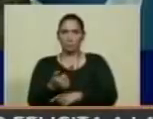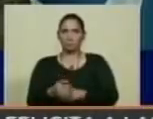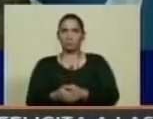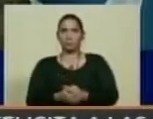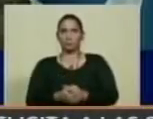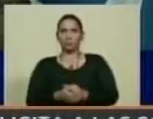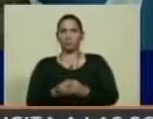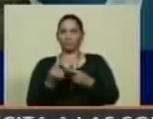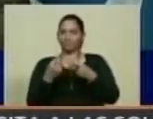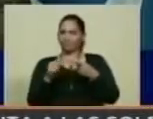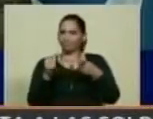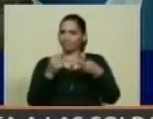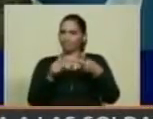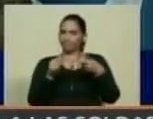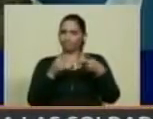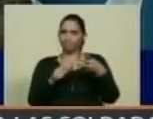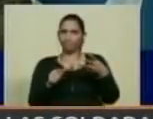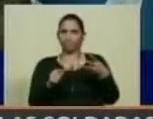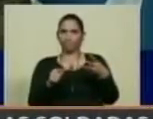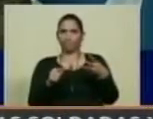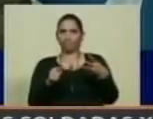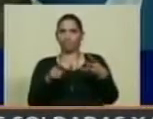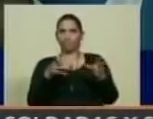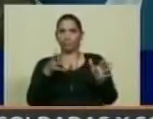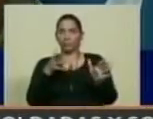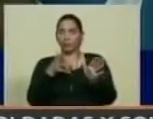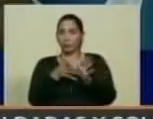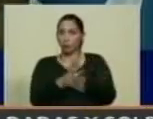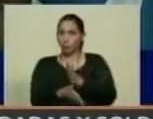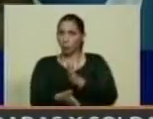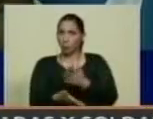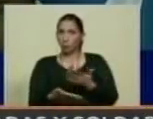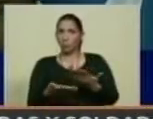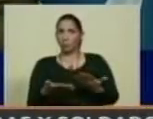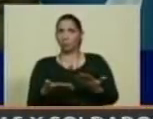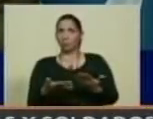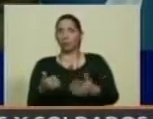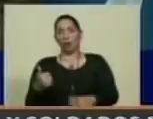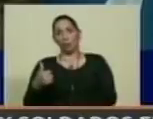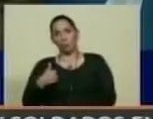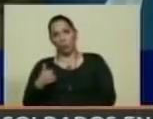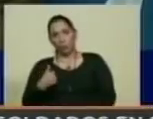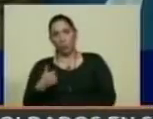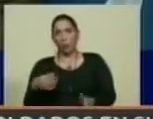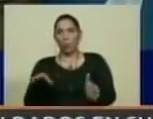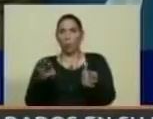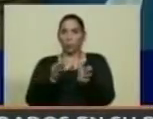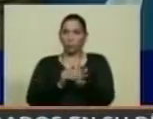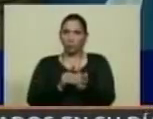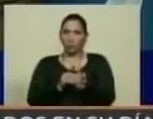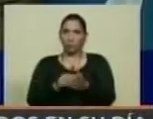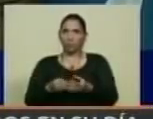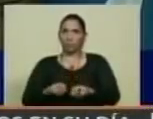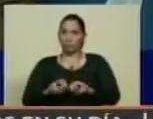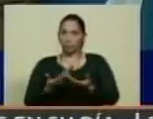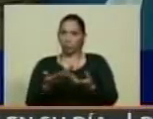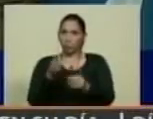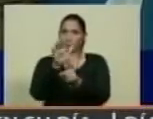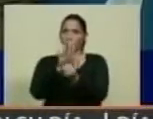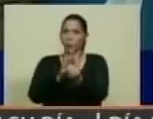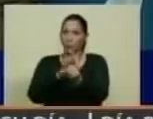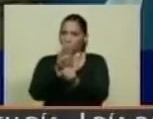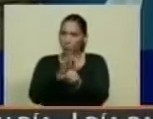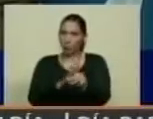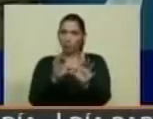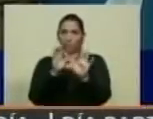detalles sobre este evento, donde aprovecho nuevamente para darle mis sentidas condolencias a los familiares